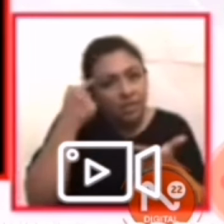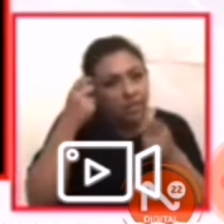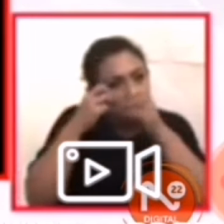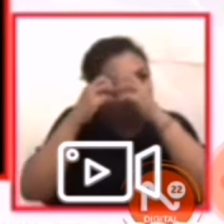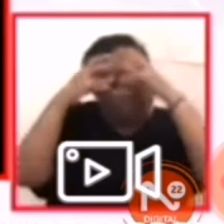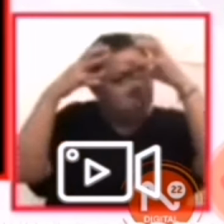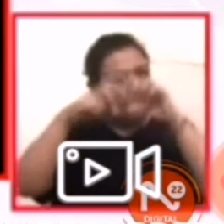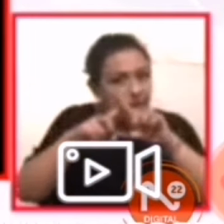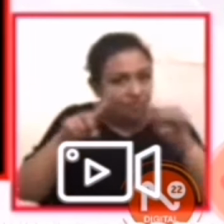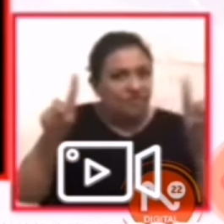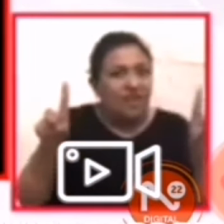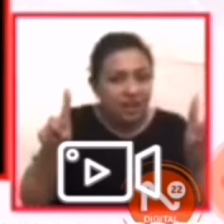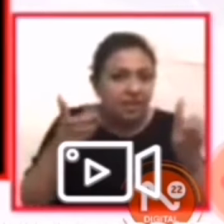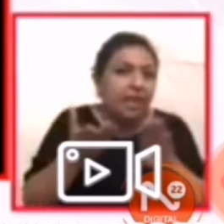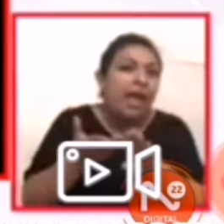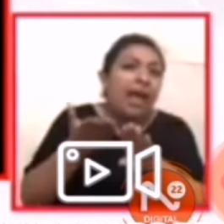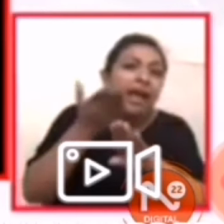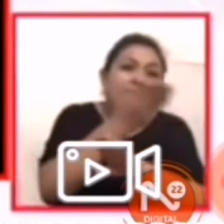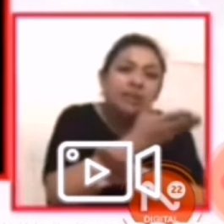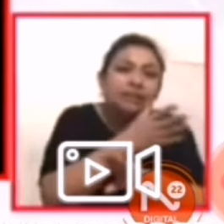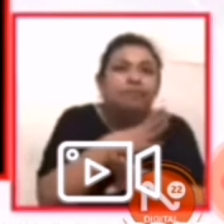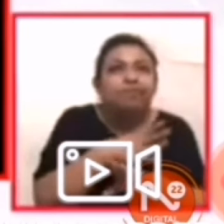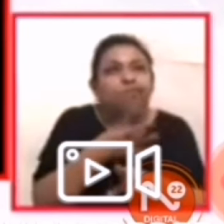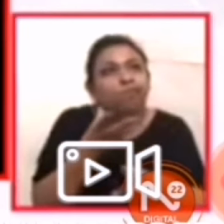había mucha